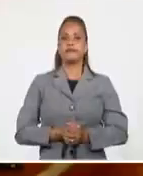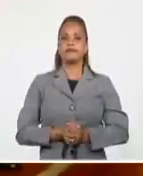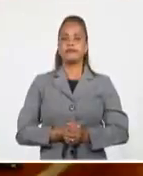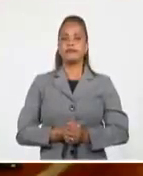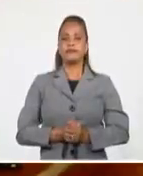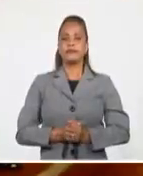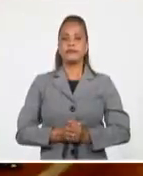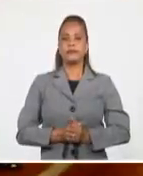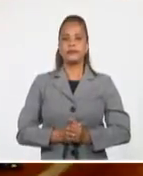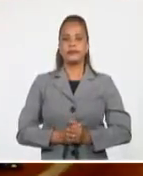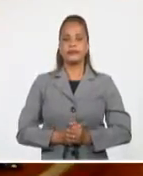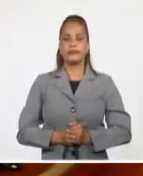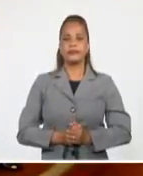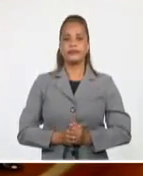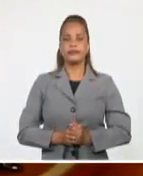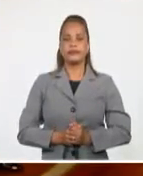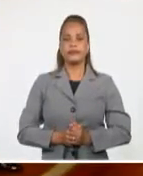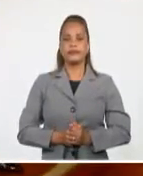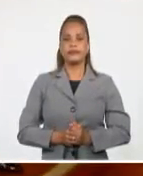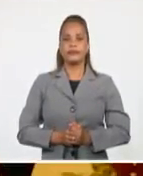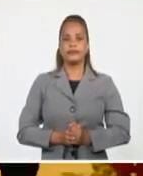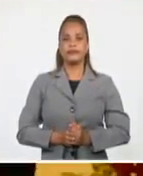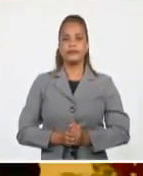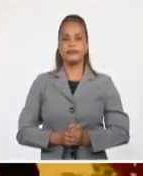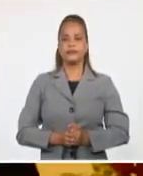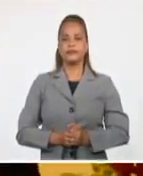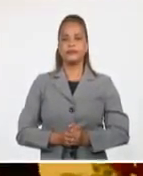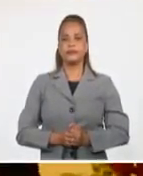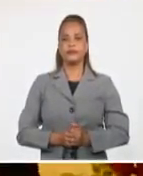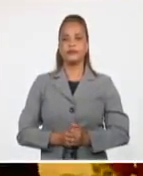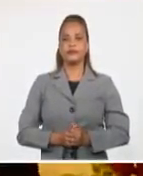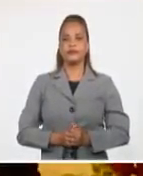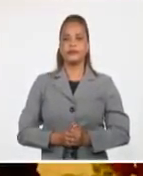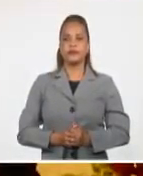Bárcena y Gianni López Brito, Sistema Informativo de la Televisión Cubana.